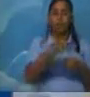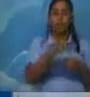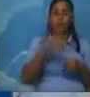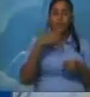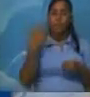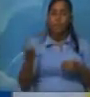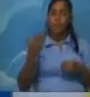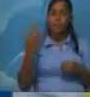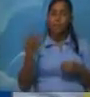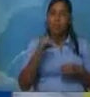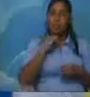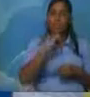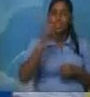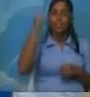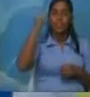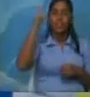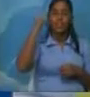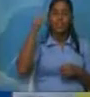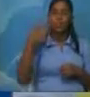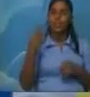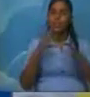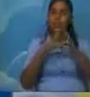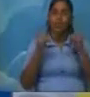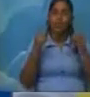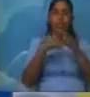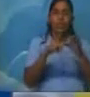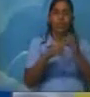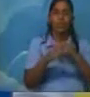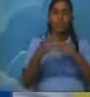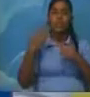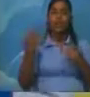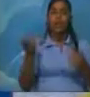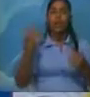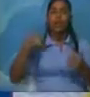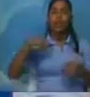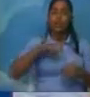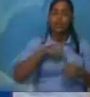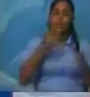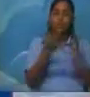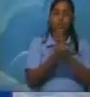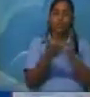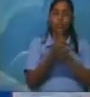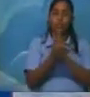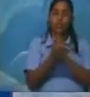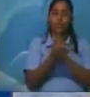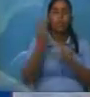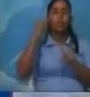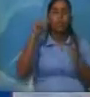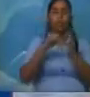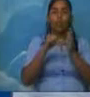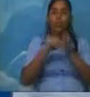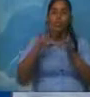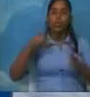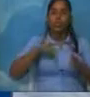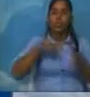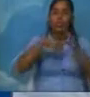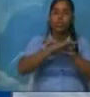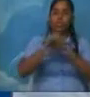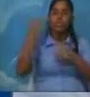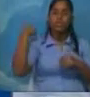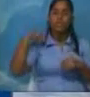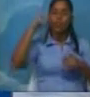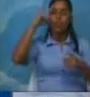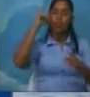qué importante es saber que todas las cosas que a nosotros nos suceden todo por donde nosotros Nos pasamos Dios tiene un